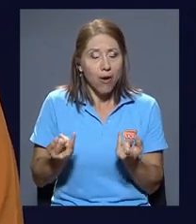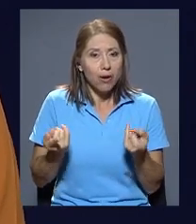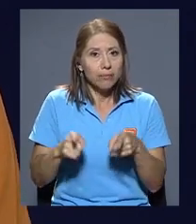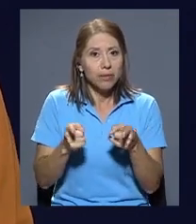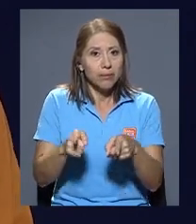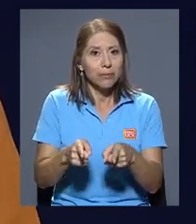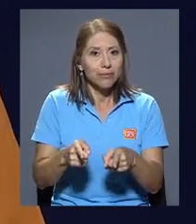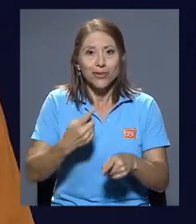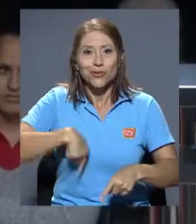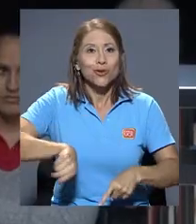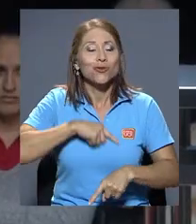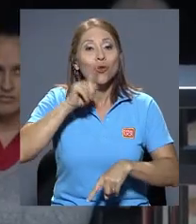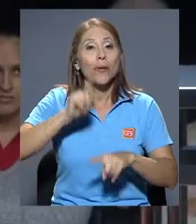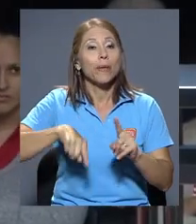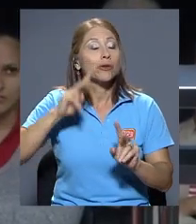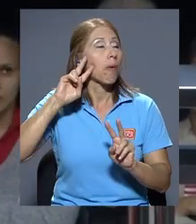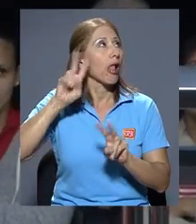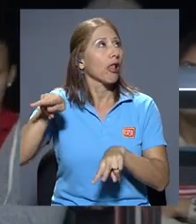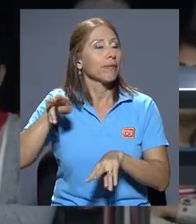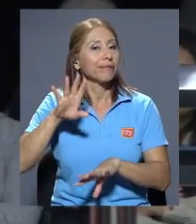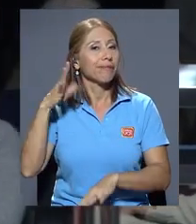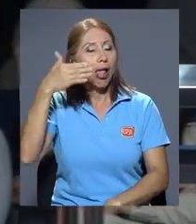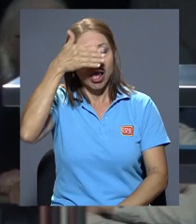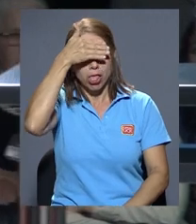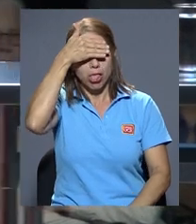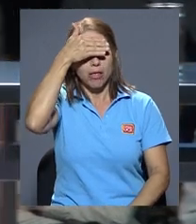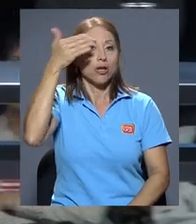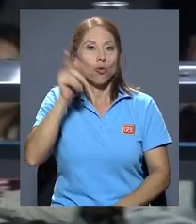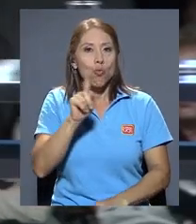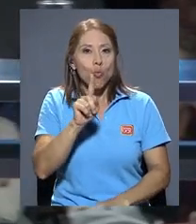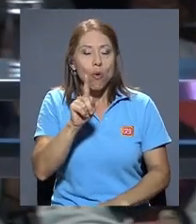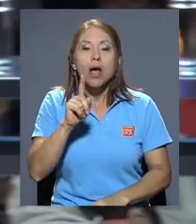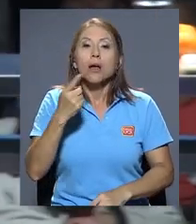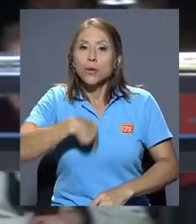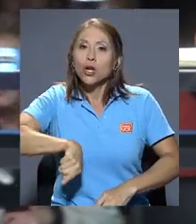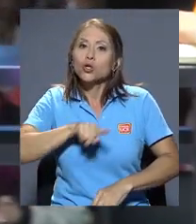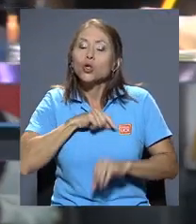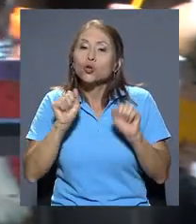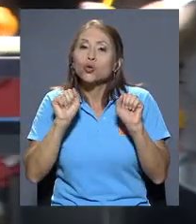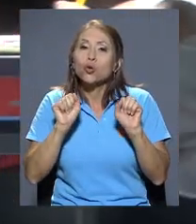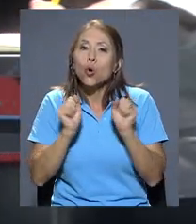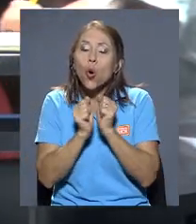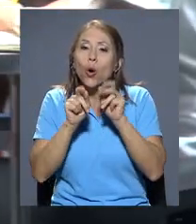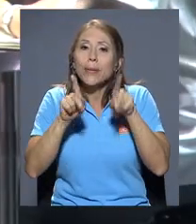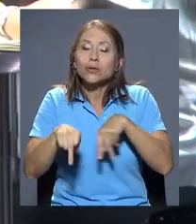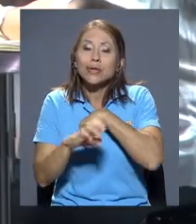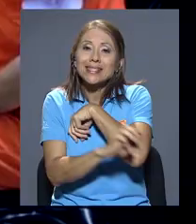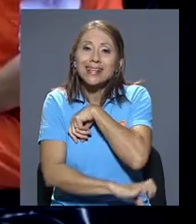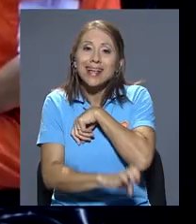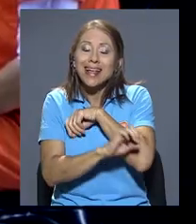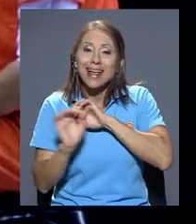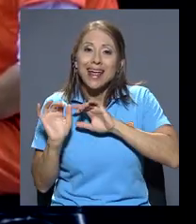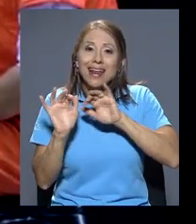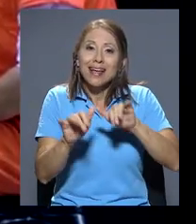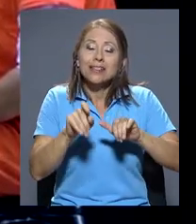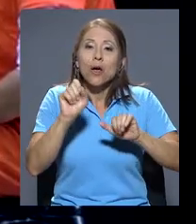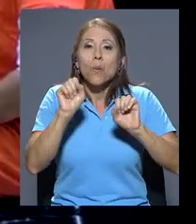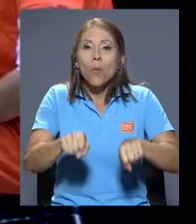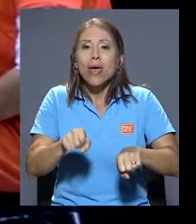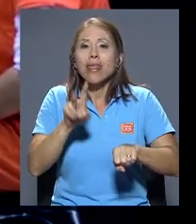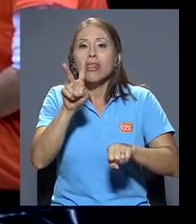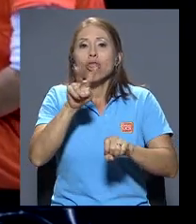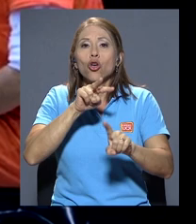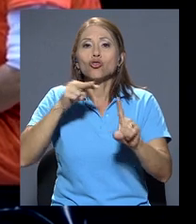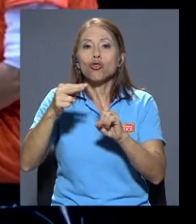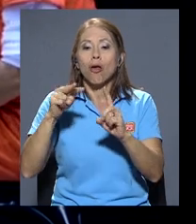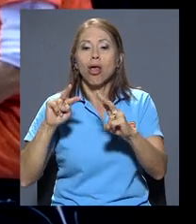migración podemos tomar dos bandos, por así decirlo, que es la vivís desde las posiciones que sean, placentera,